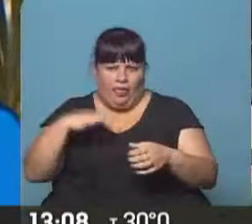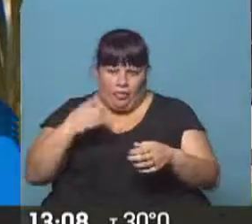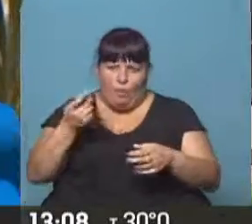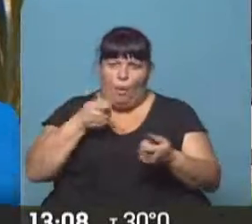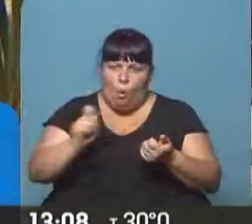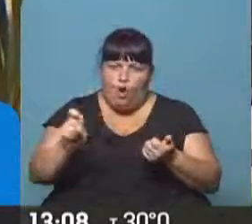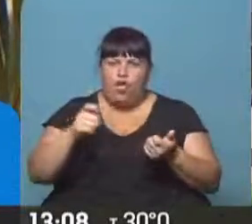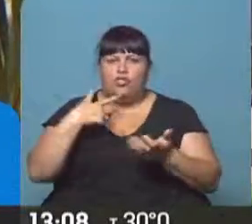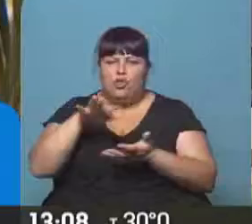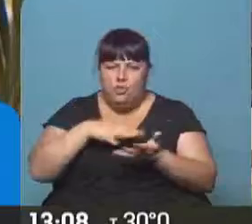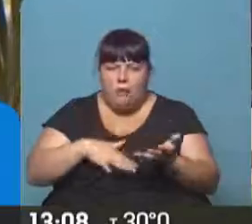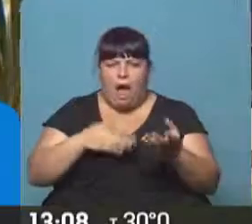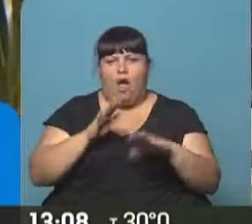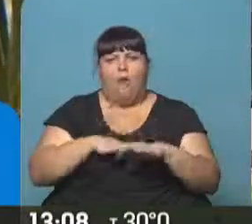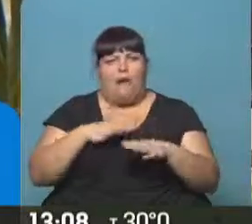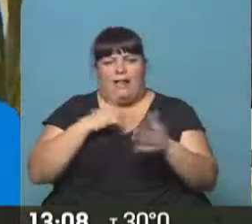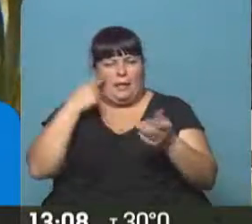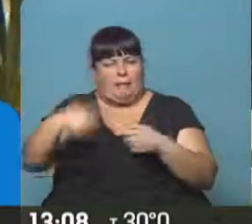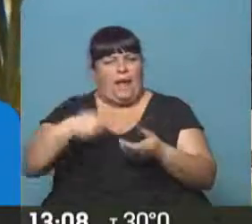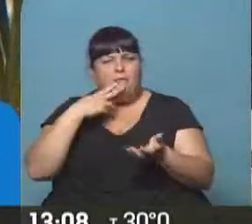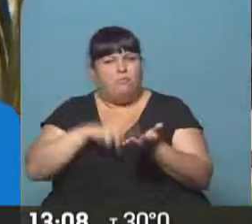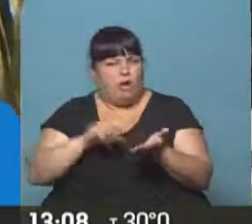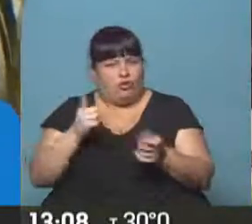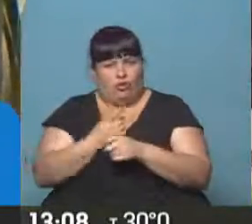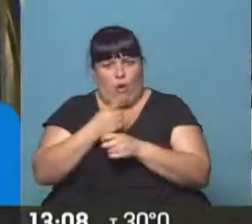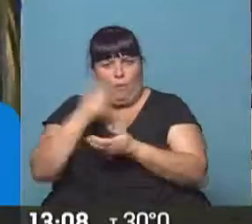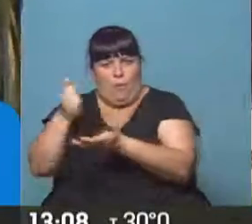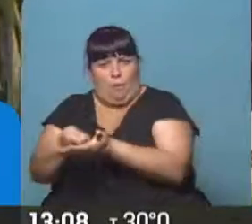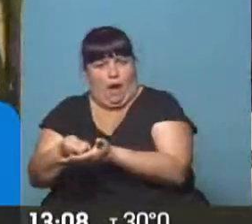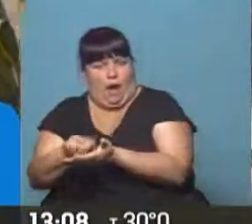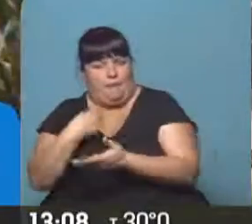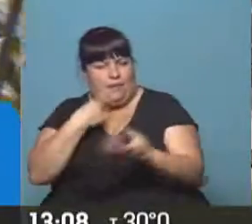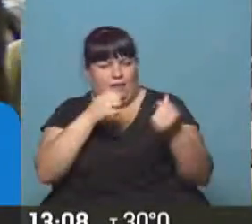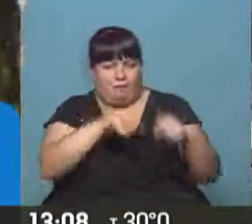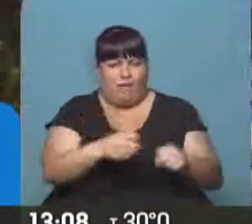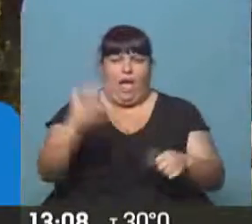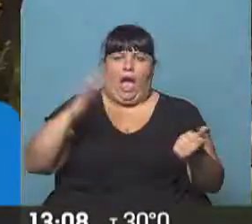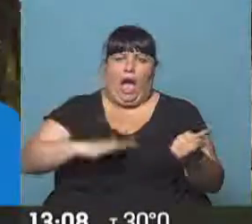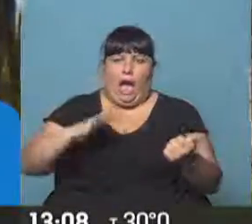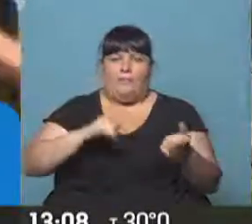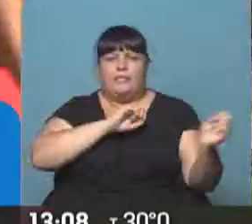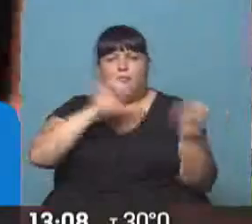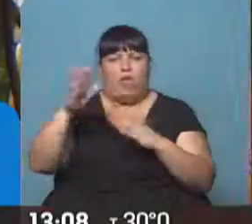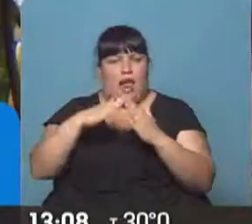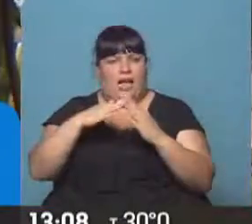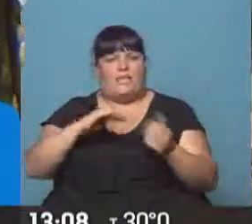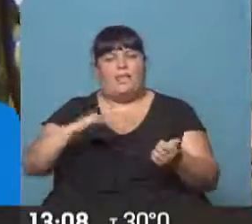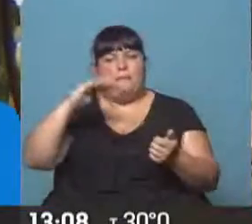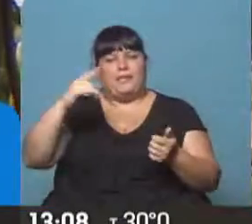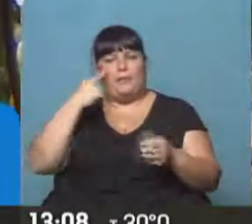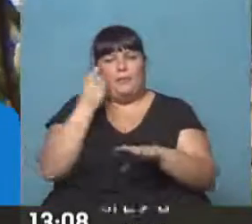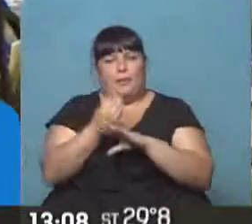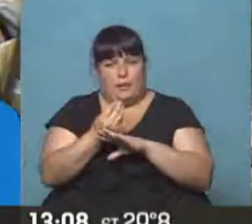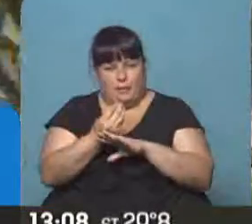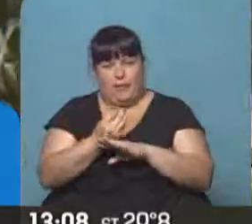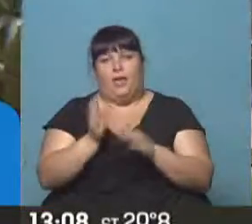a juicios sumarios por falta de pago de impuestos que no puede cancelar y recibir intimaciones de desalojos del departamento que